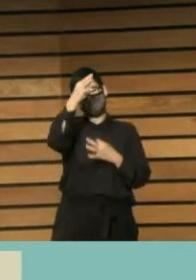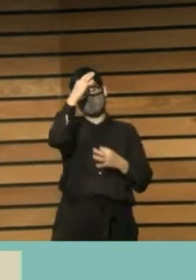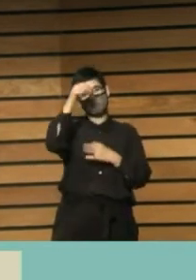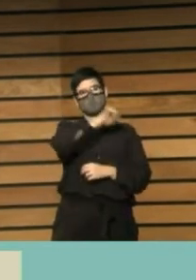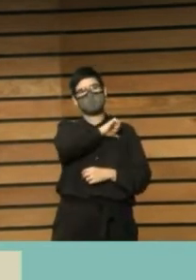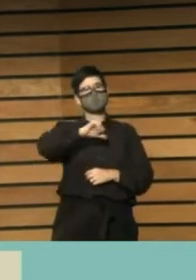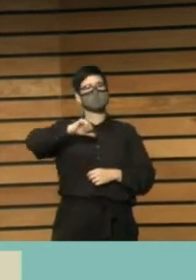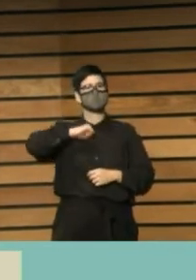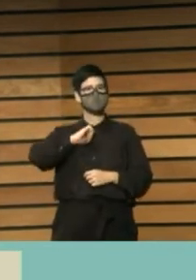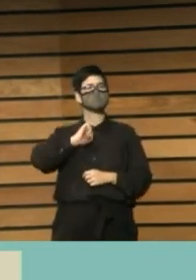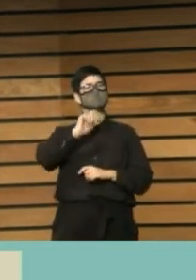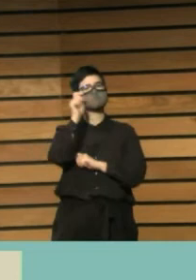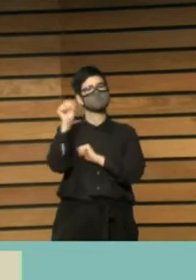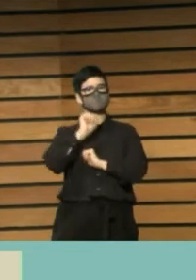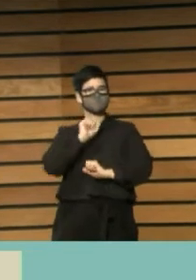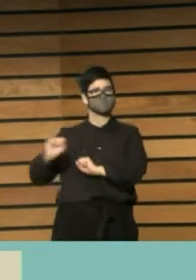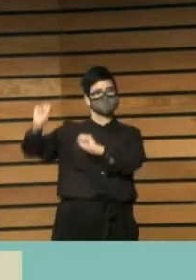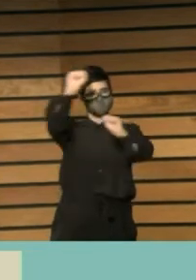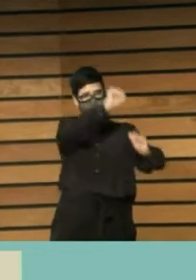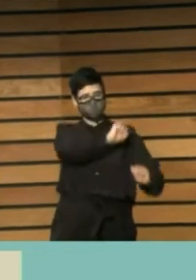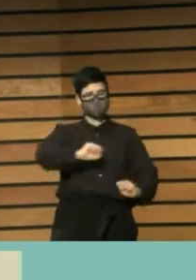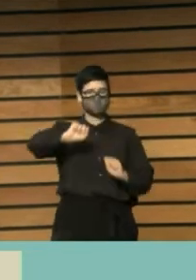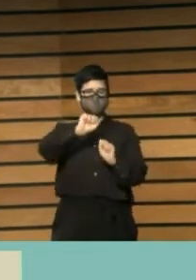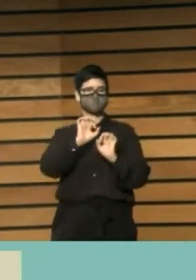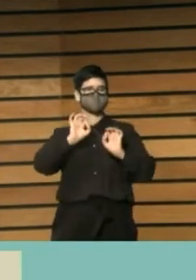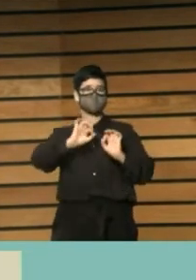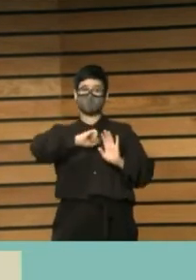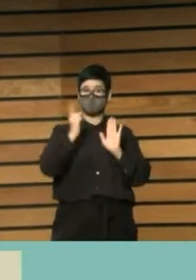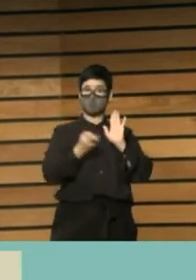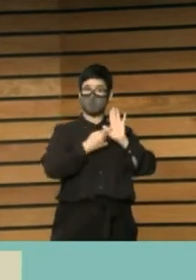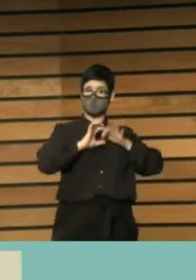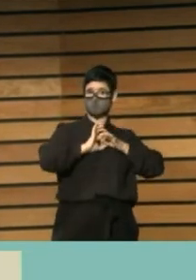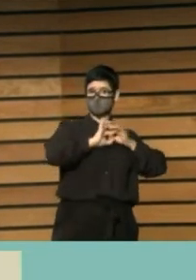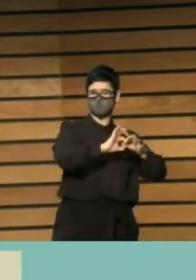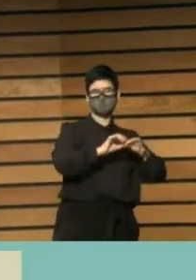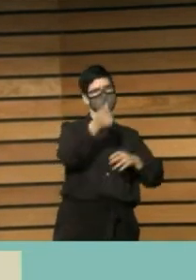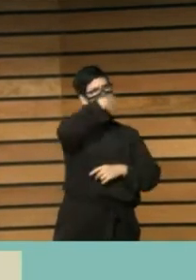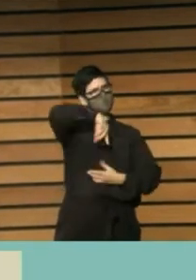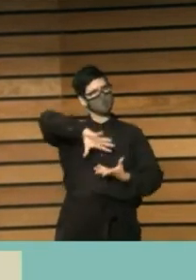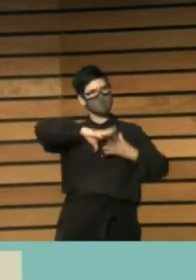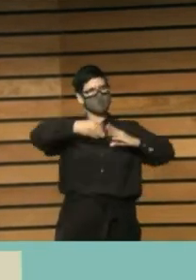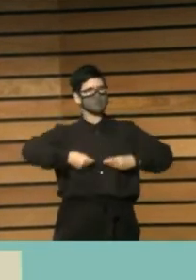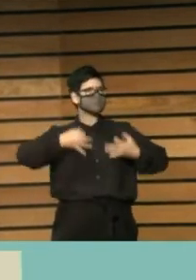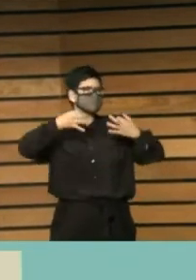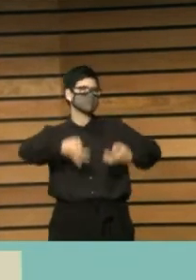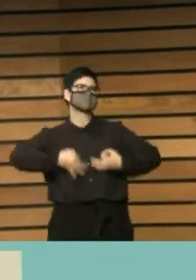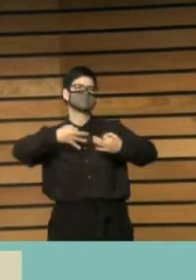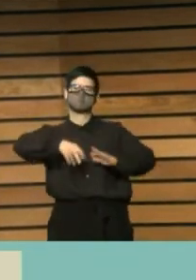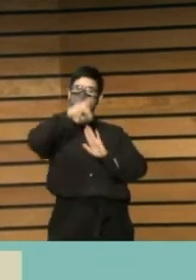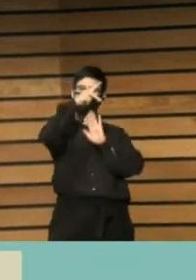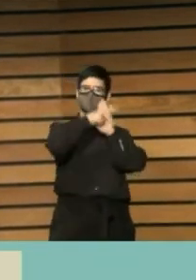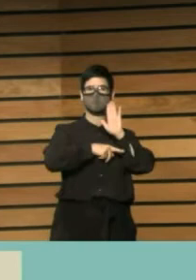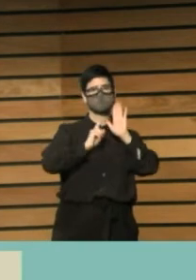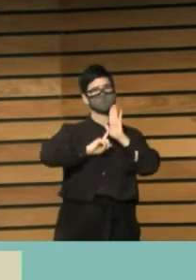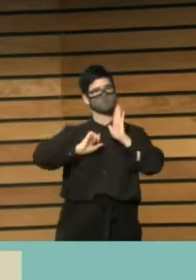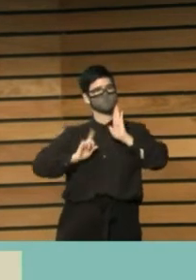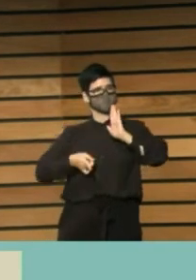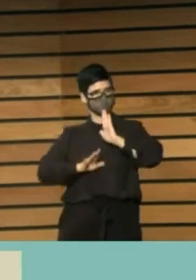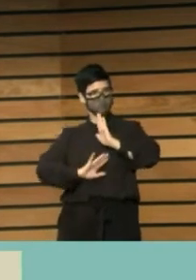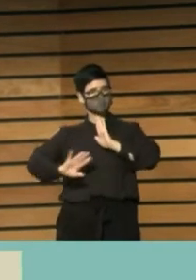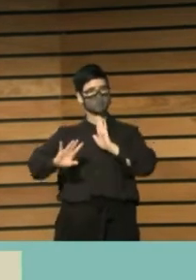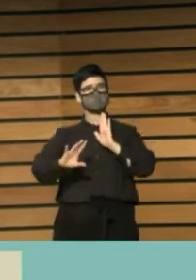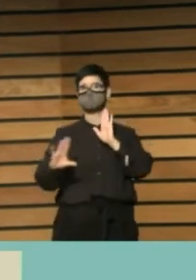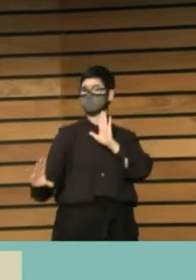de acuerdo con la legalidad vigente. Nosotros nos adaptamos siempre a aquello que la norma, que la ley nos dice.